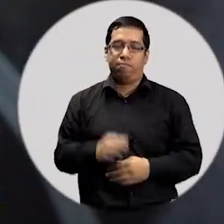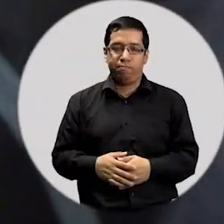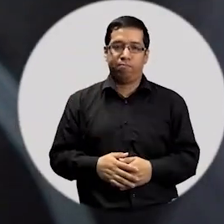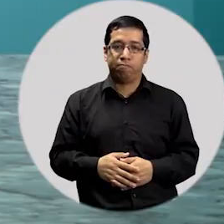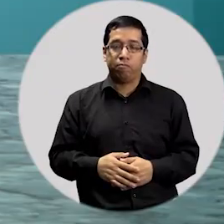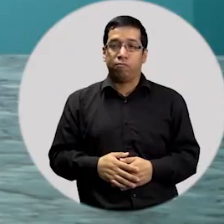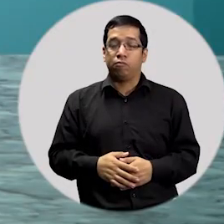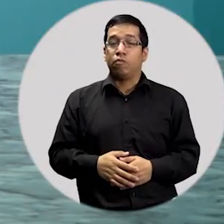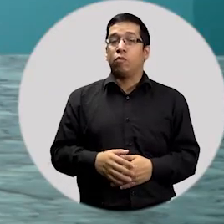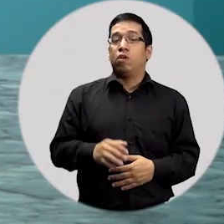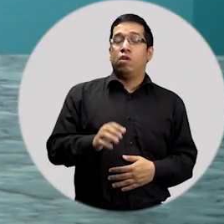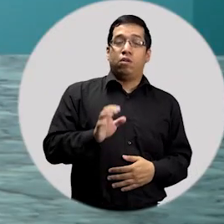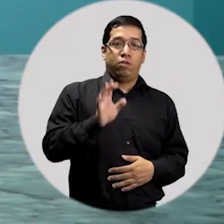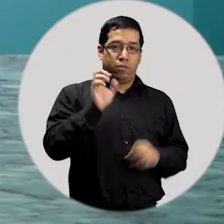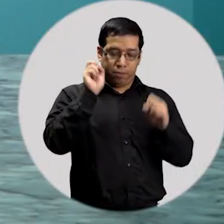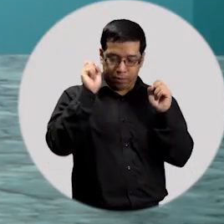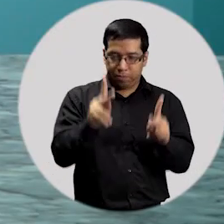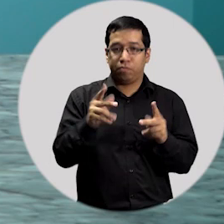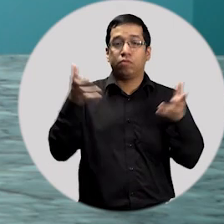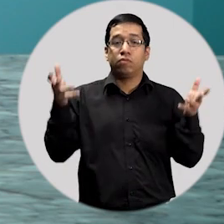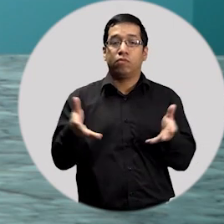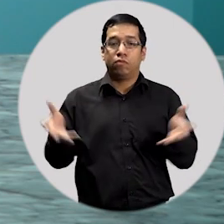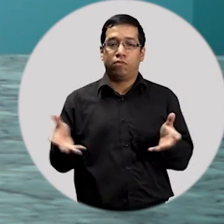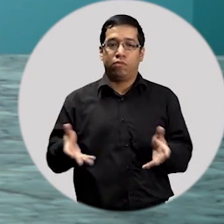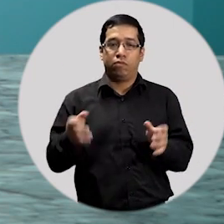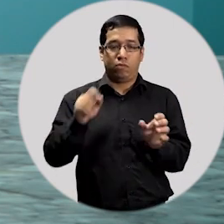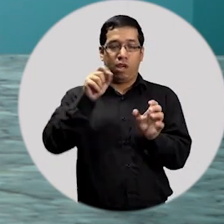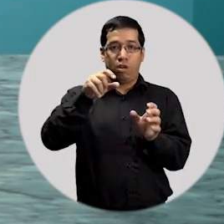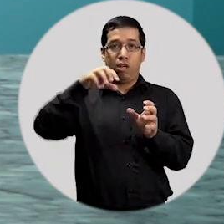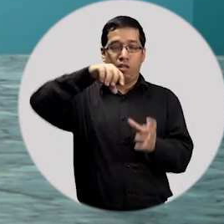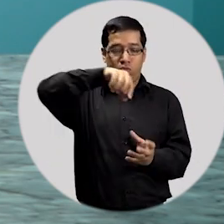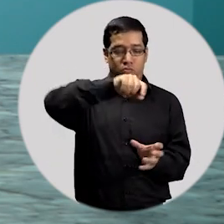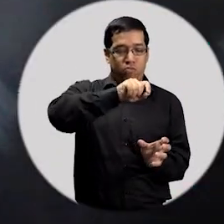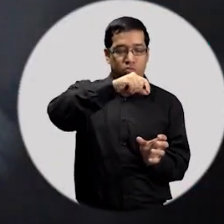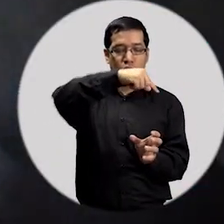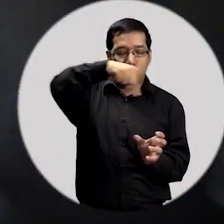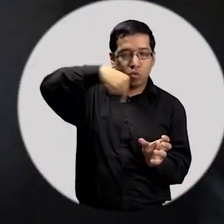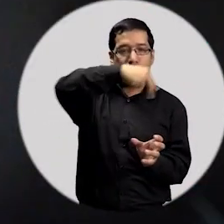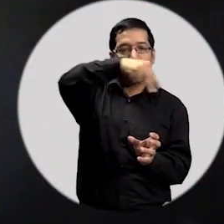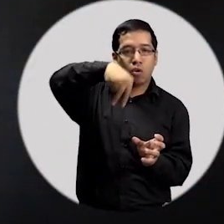trabajo. Pueden contactar conmigo al WhatsApp, el número de teléfono es